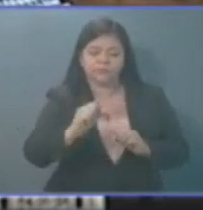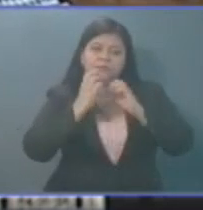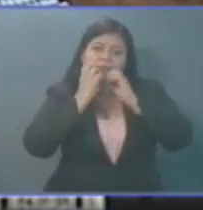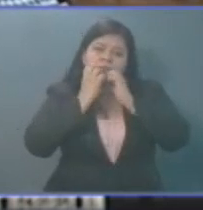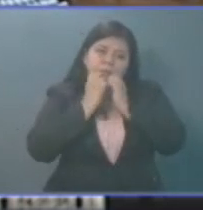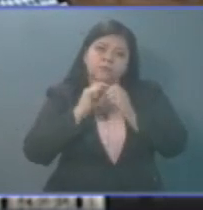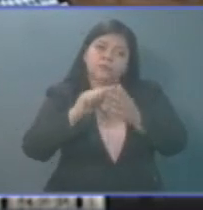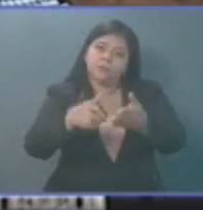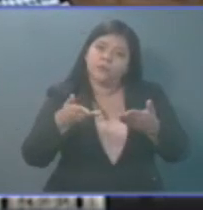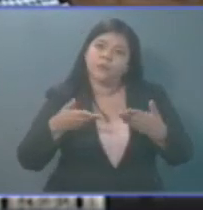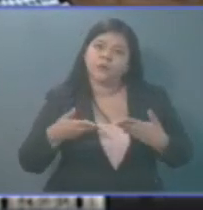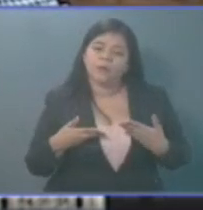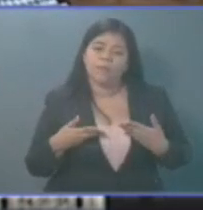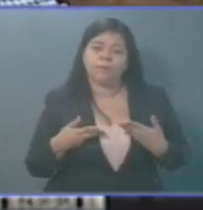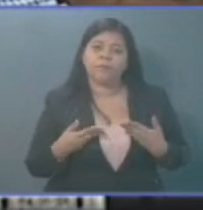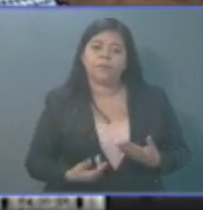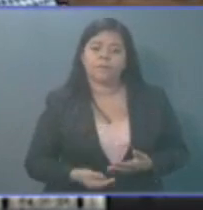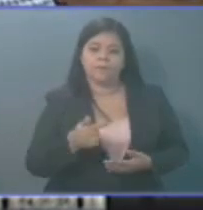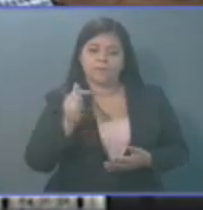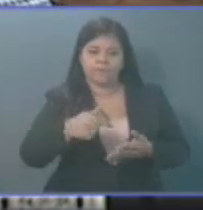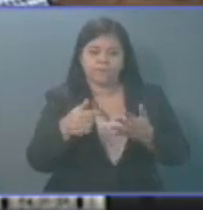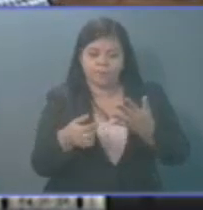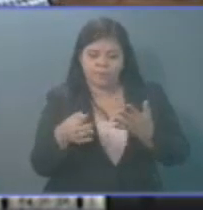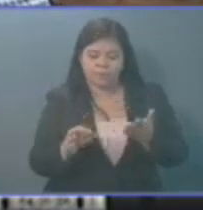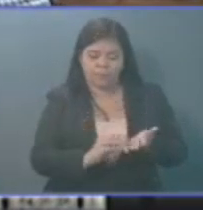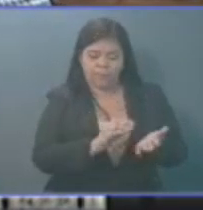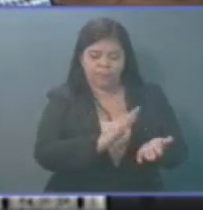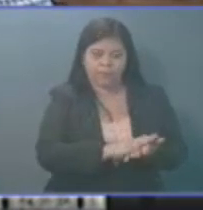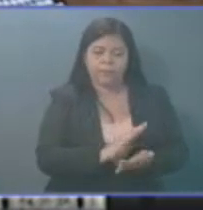los derechos adquiridos por esta ley.